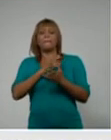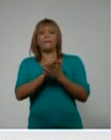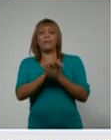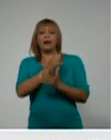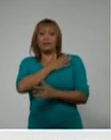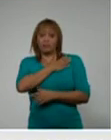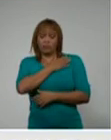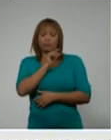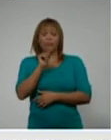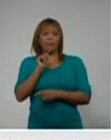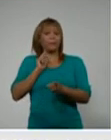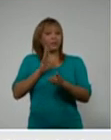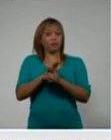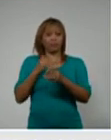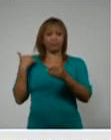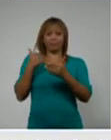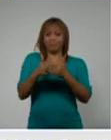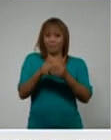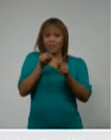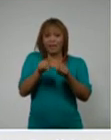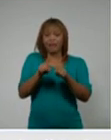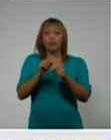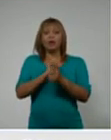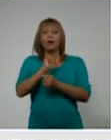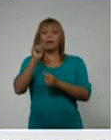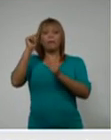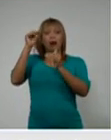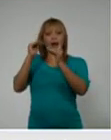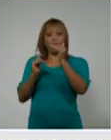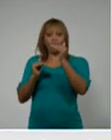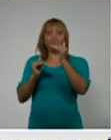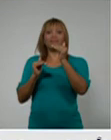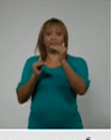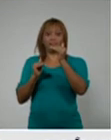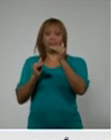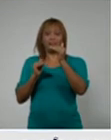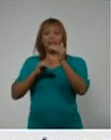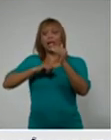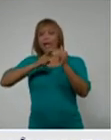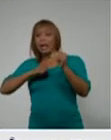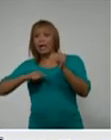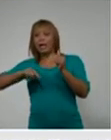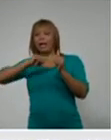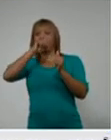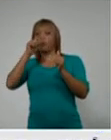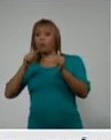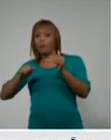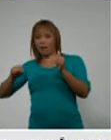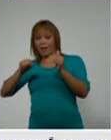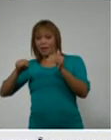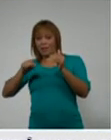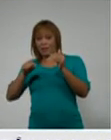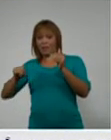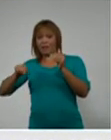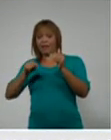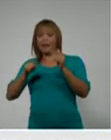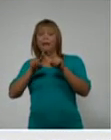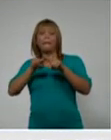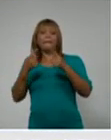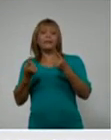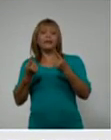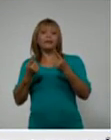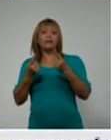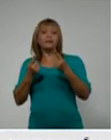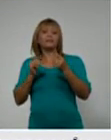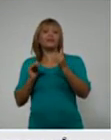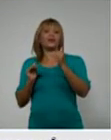pues esto se logró bajar, es la curva esa que se ve por debajo. Sin embargo, como hemos